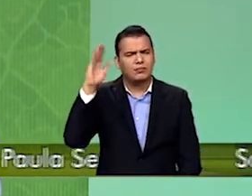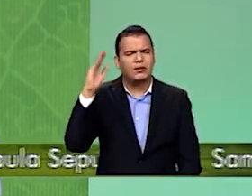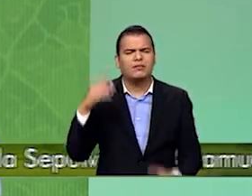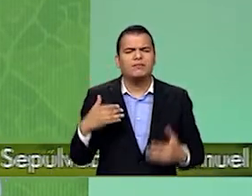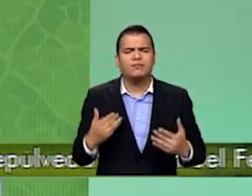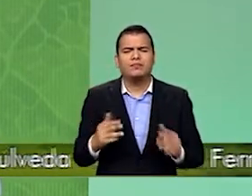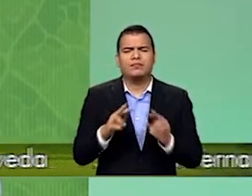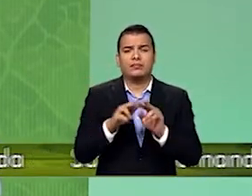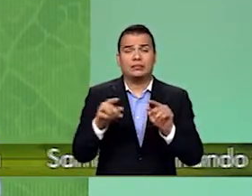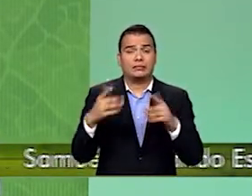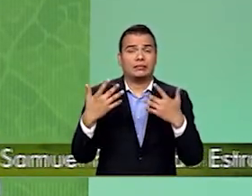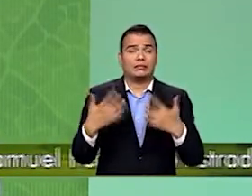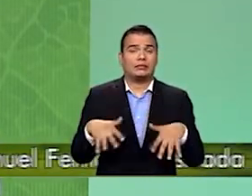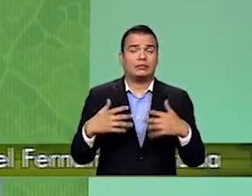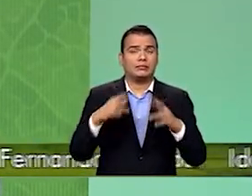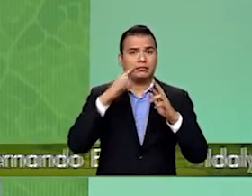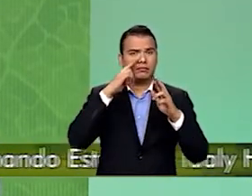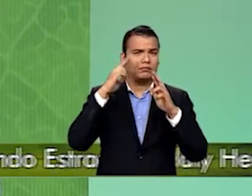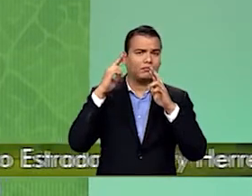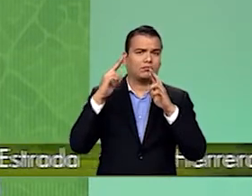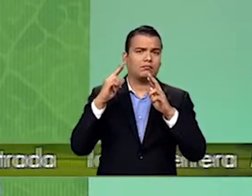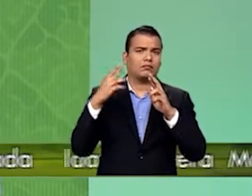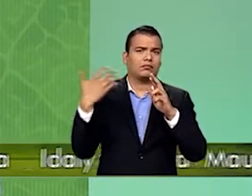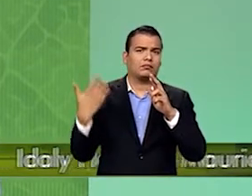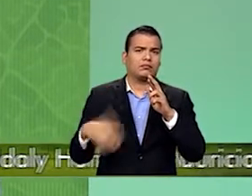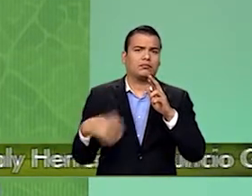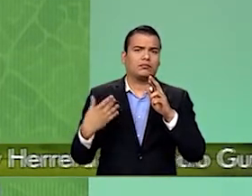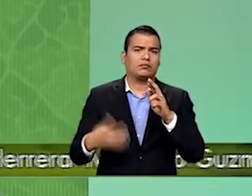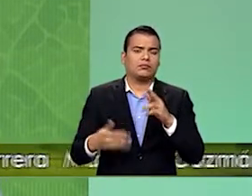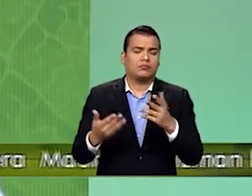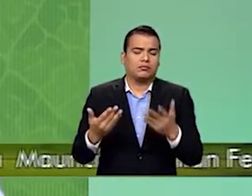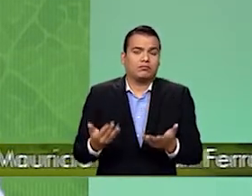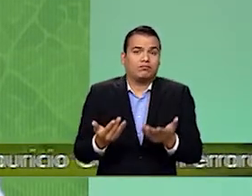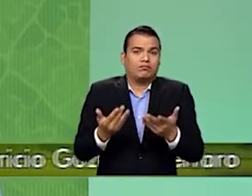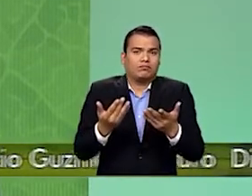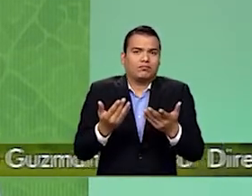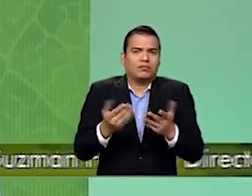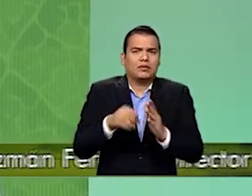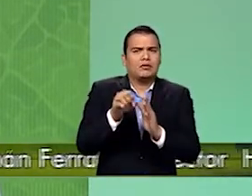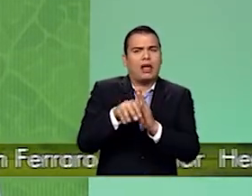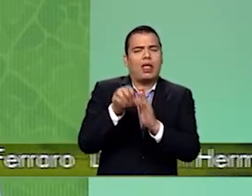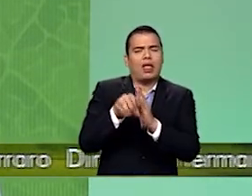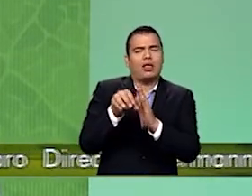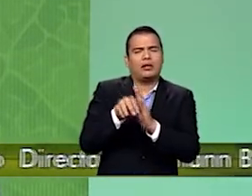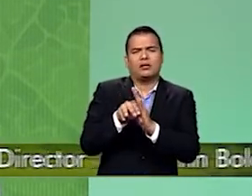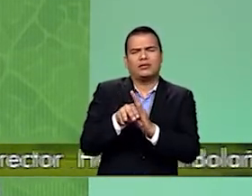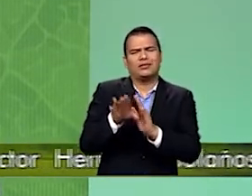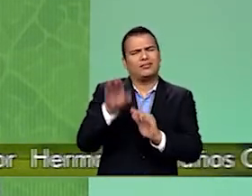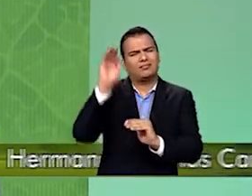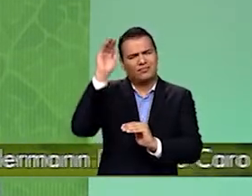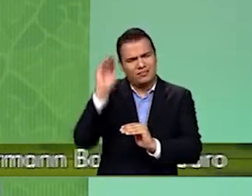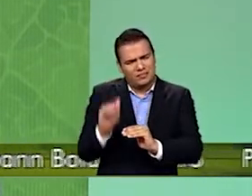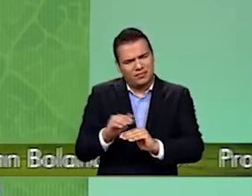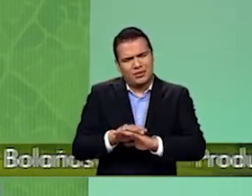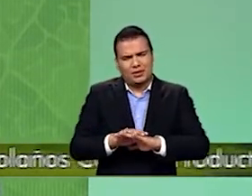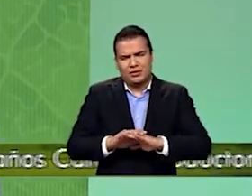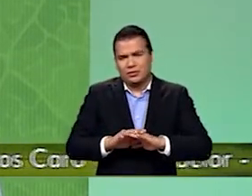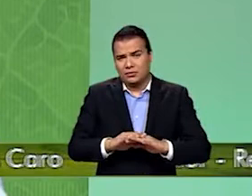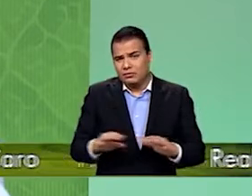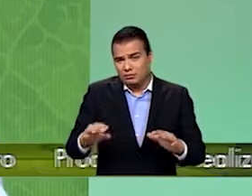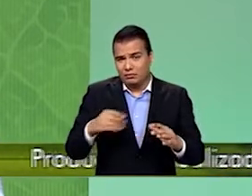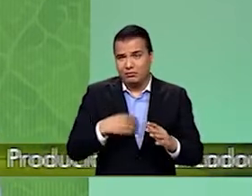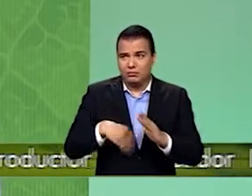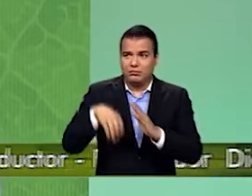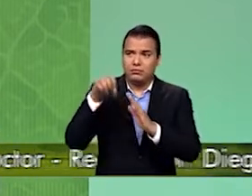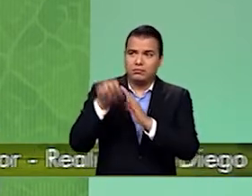de la biodiversidad, ser un poco más conscientes con la producción de basuras, tratar de reducirla. Si vamos a un sitio